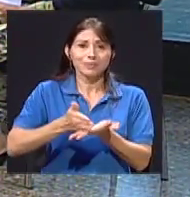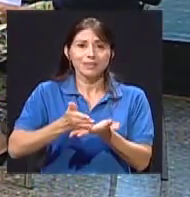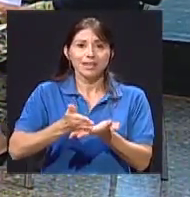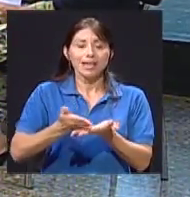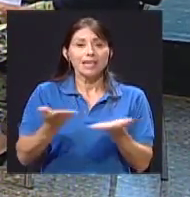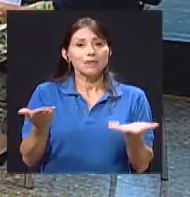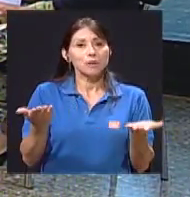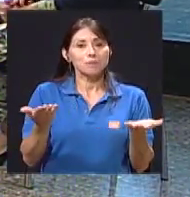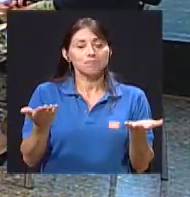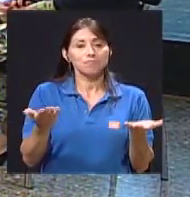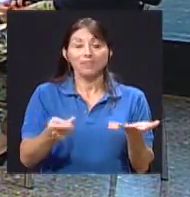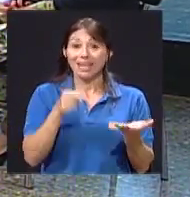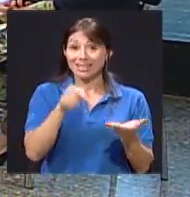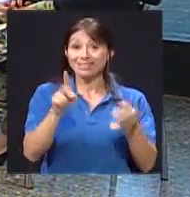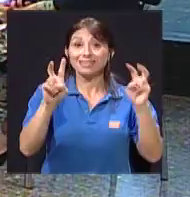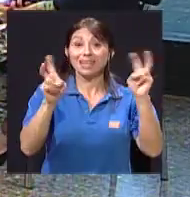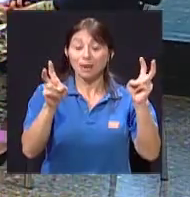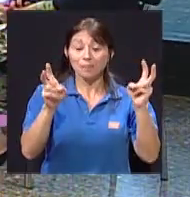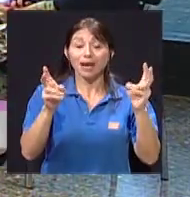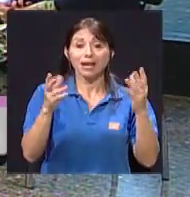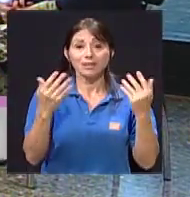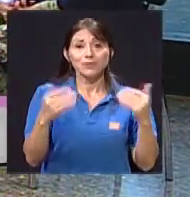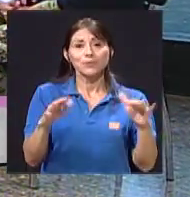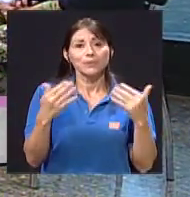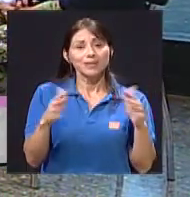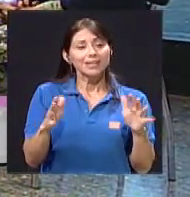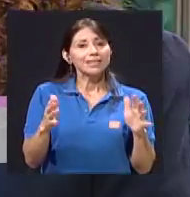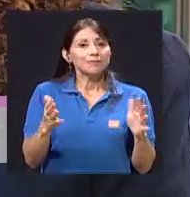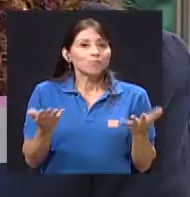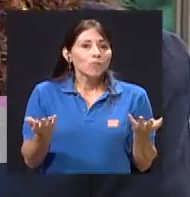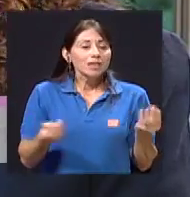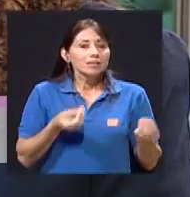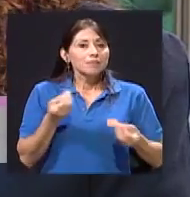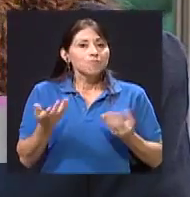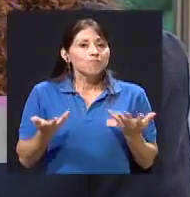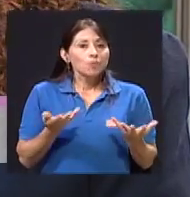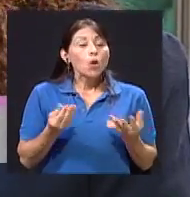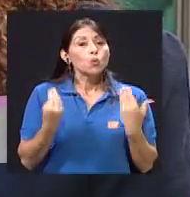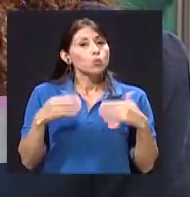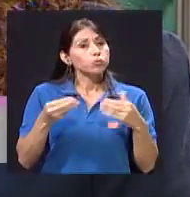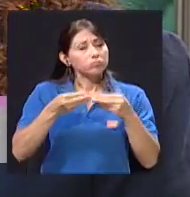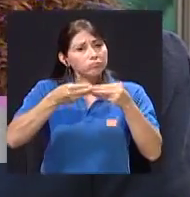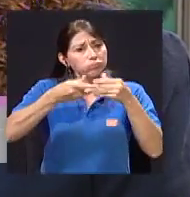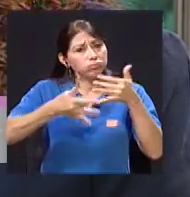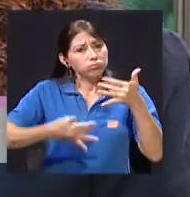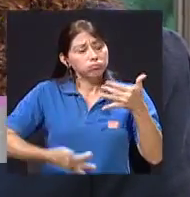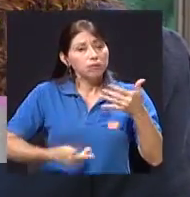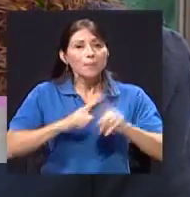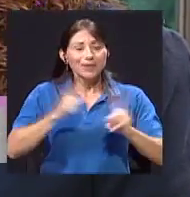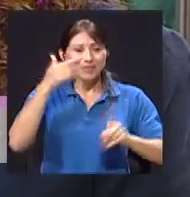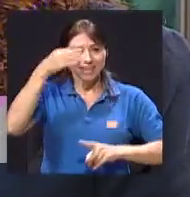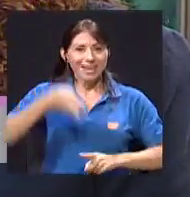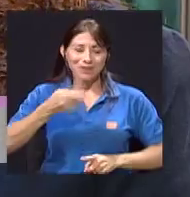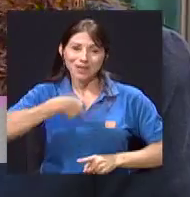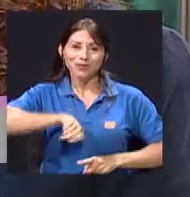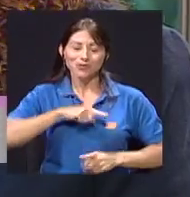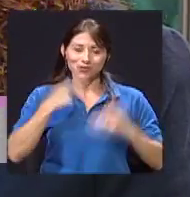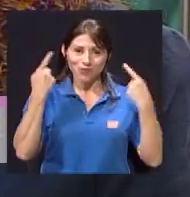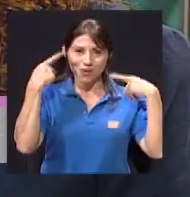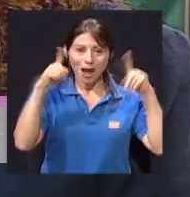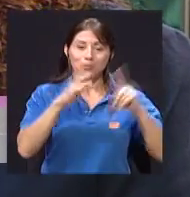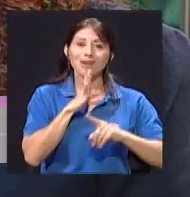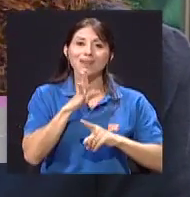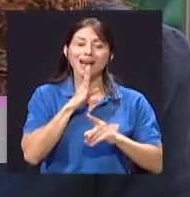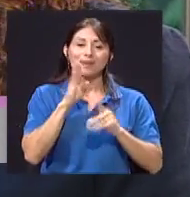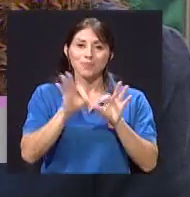participación. Tenemos que hacer una pausa. Y bueno, es un tema un poco, digamos que muy